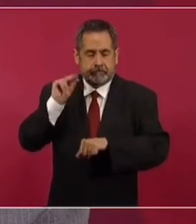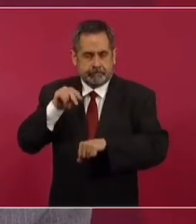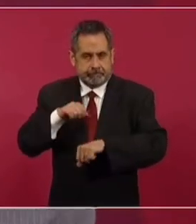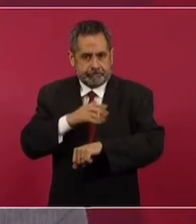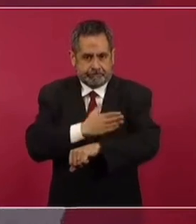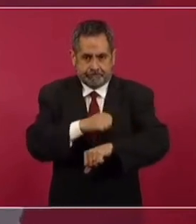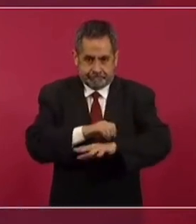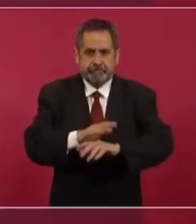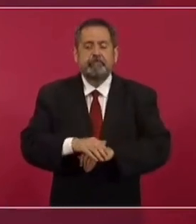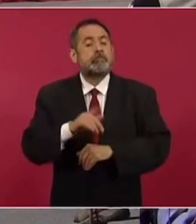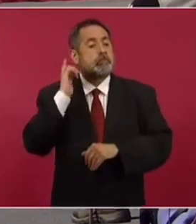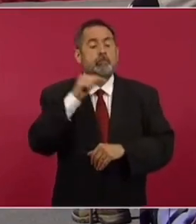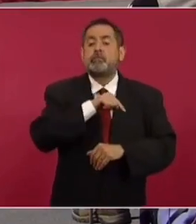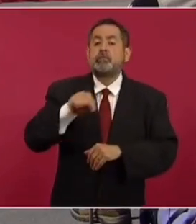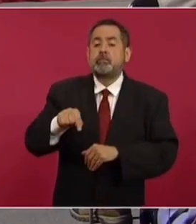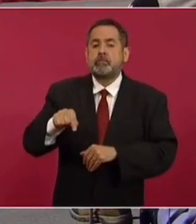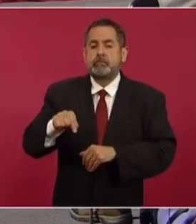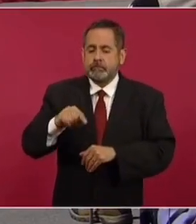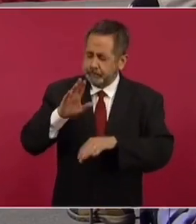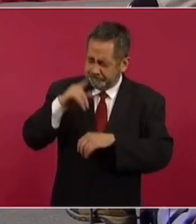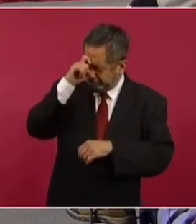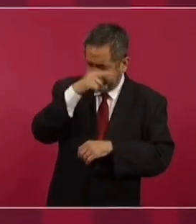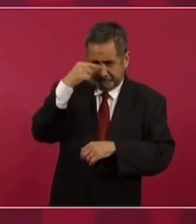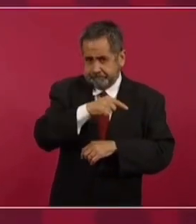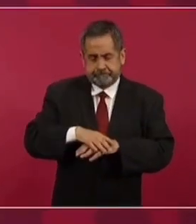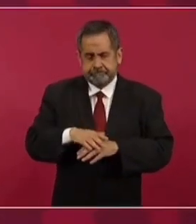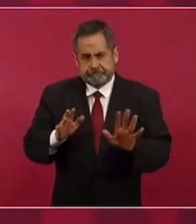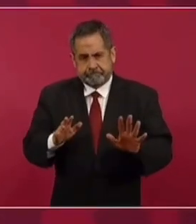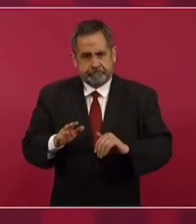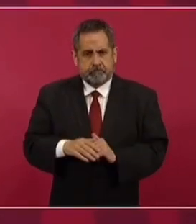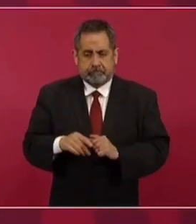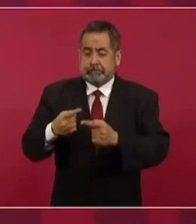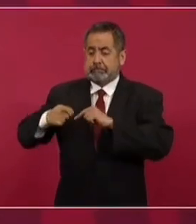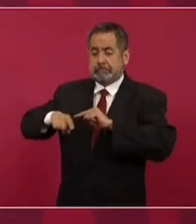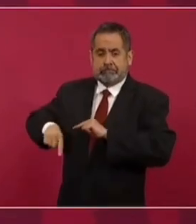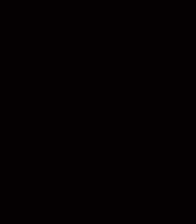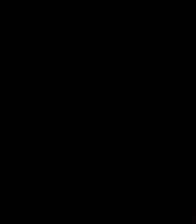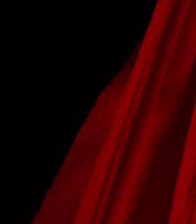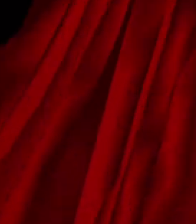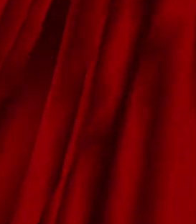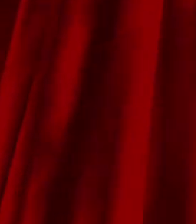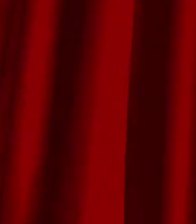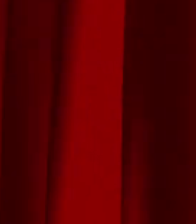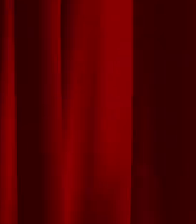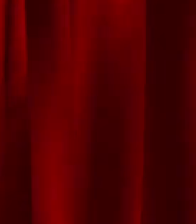que les cueste trabajo retrogradar.